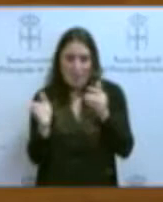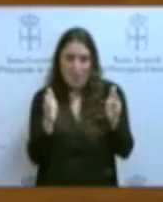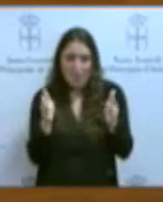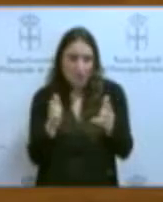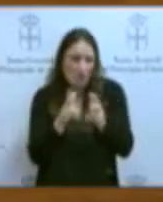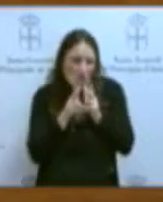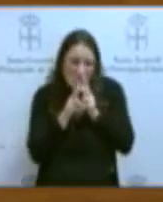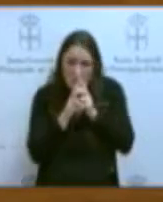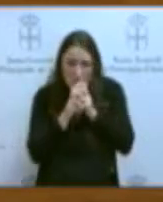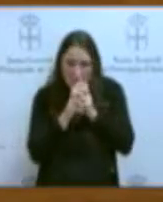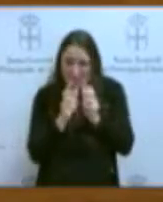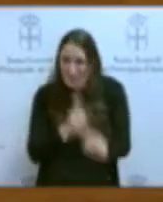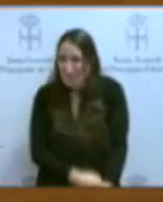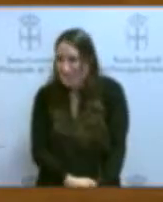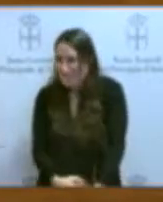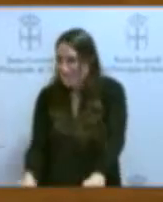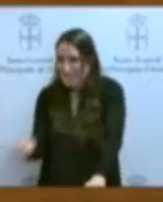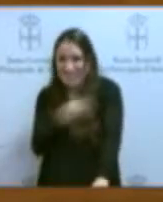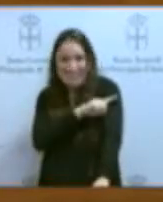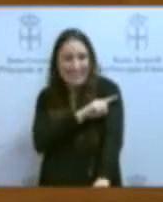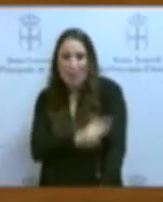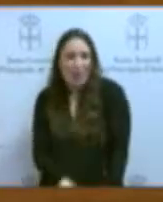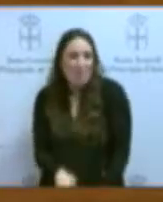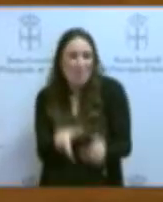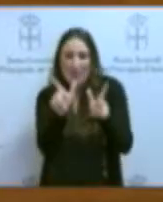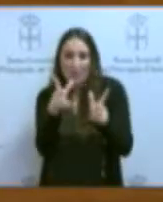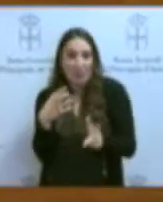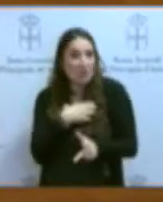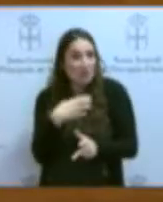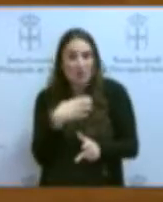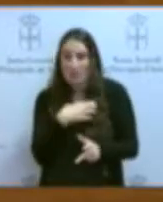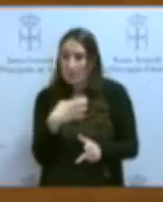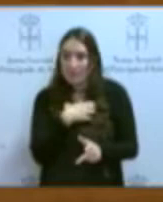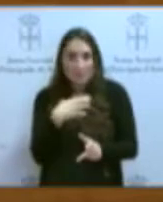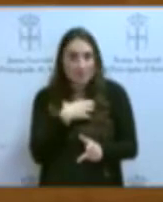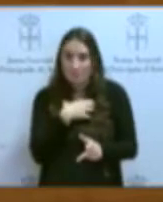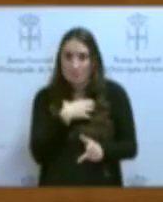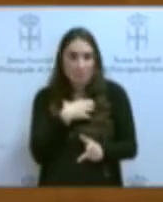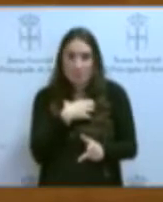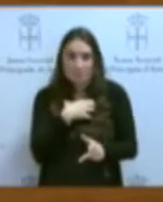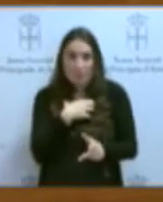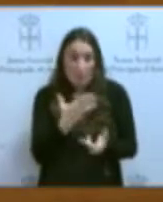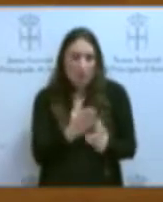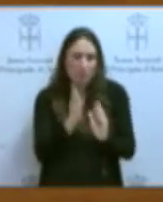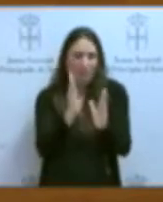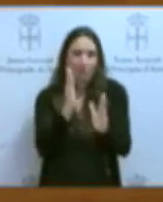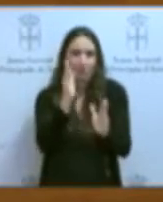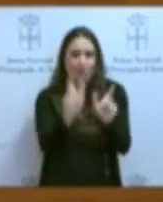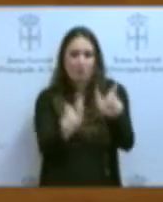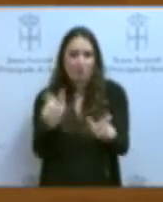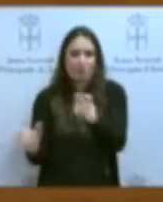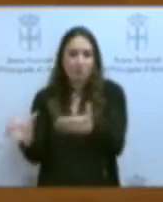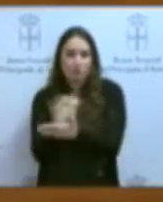demencial, una burrada que no podemos seguir tolerando que sufran nuestros vecinos y vecinas.